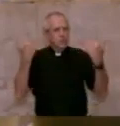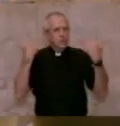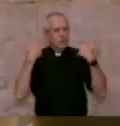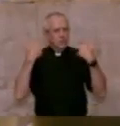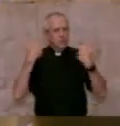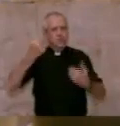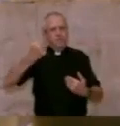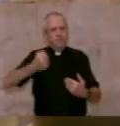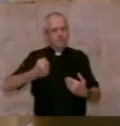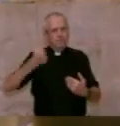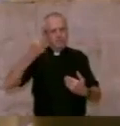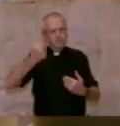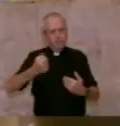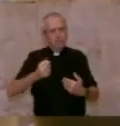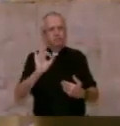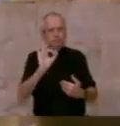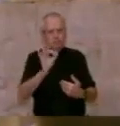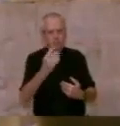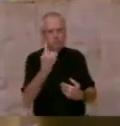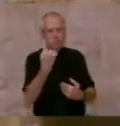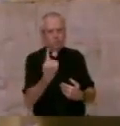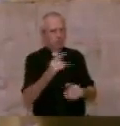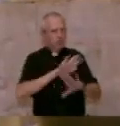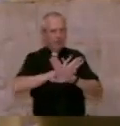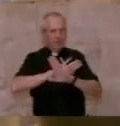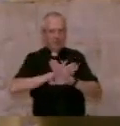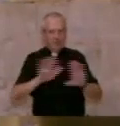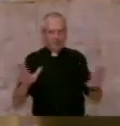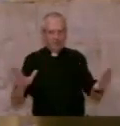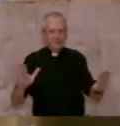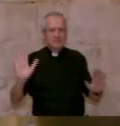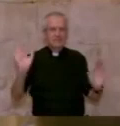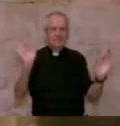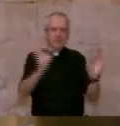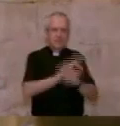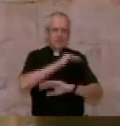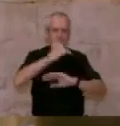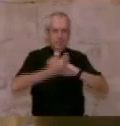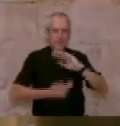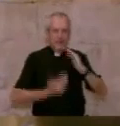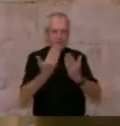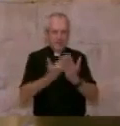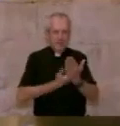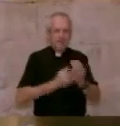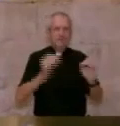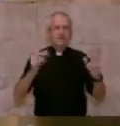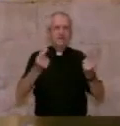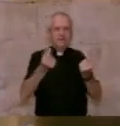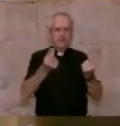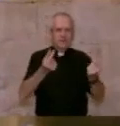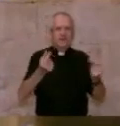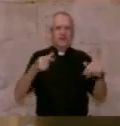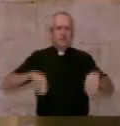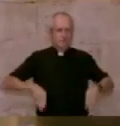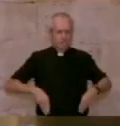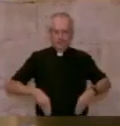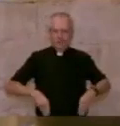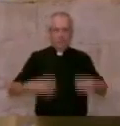bastó, que llevaran para el camino un bastón y nada más, pero ni pan, ni alforja, ni dinero suelto en la